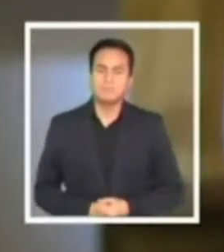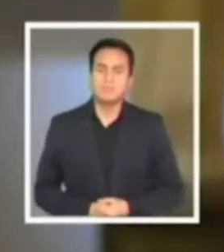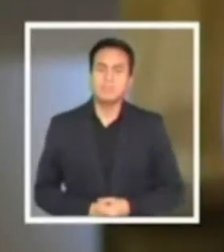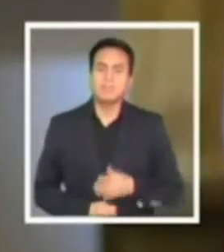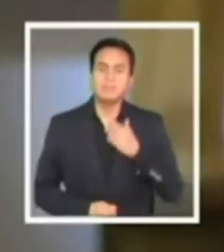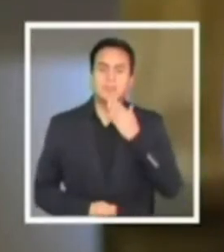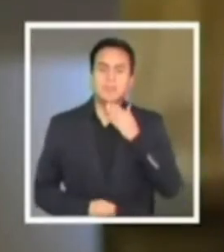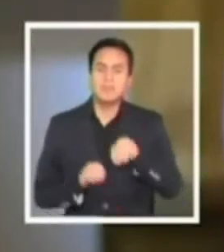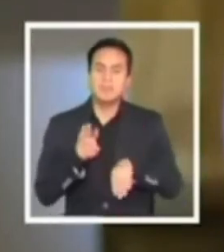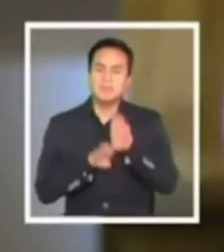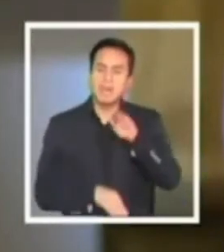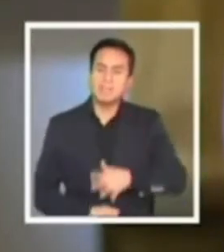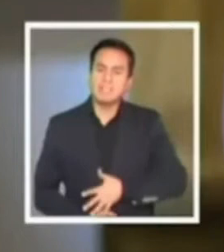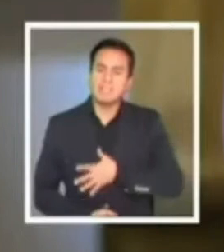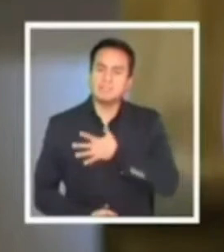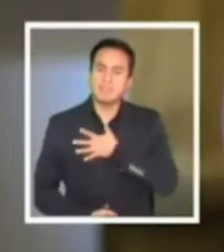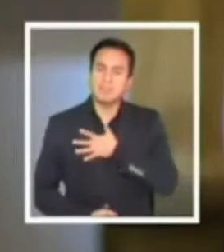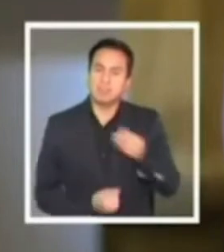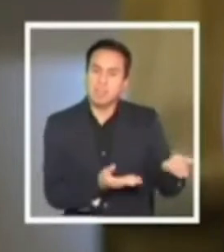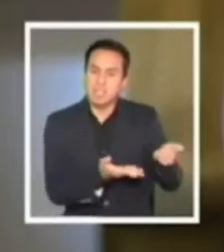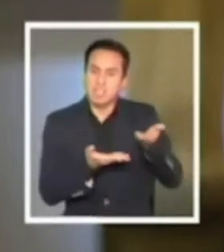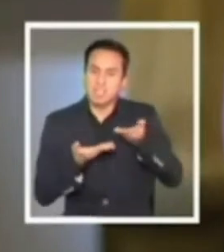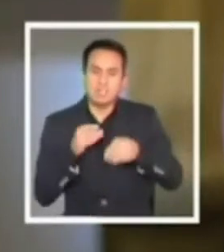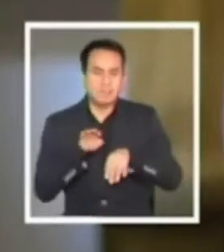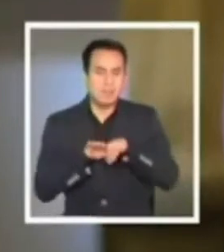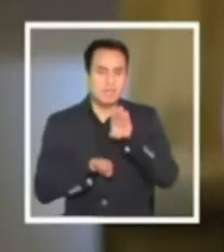quien más sentimientos me genera.